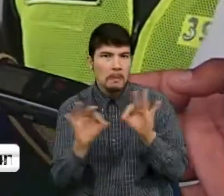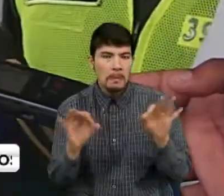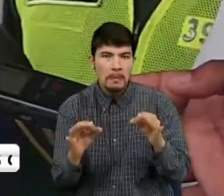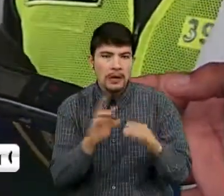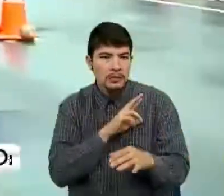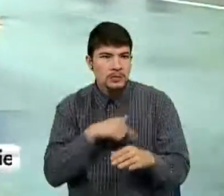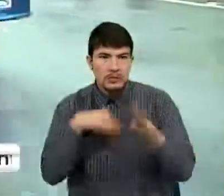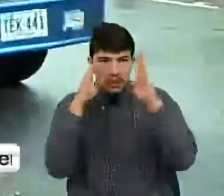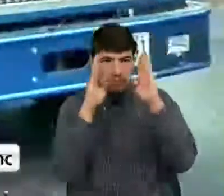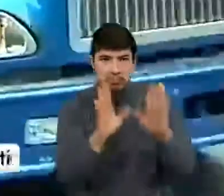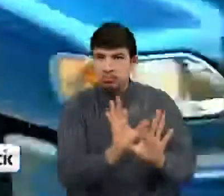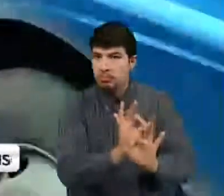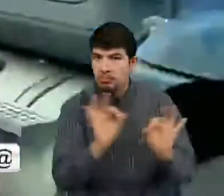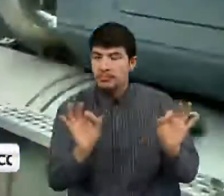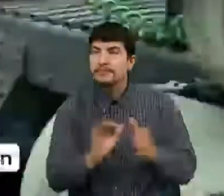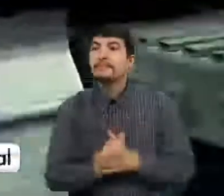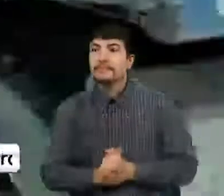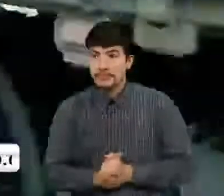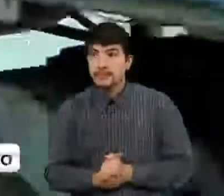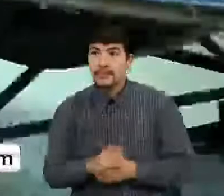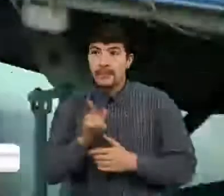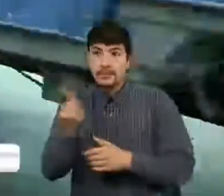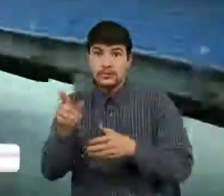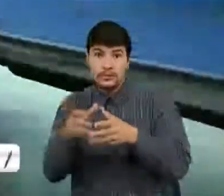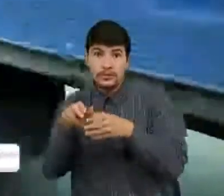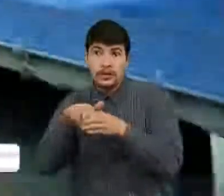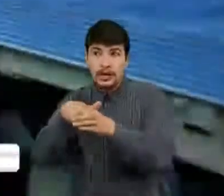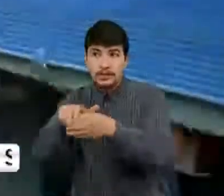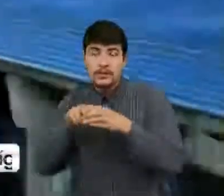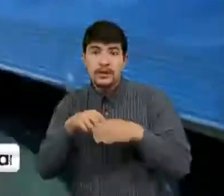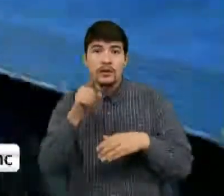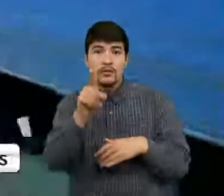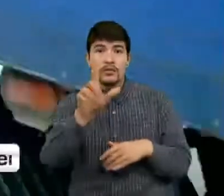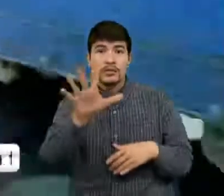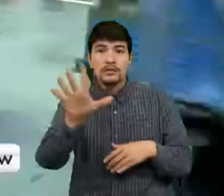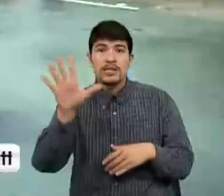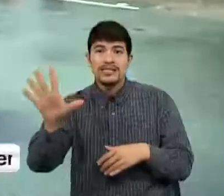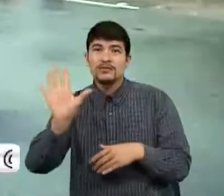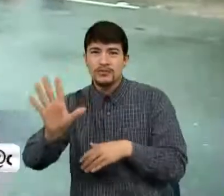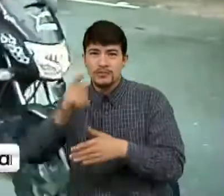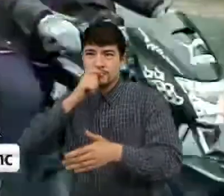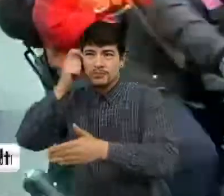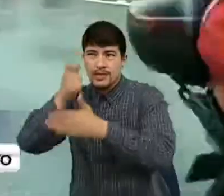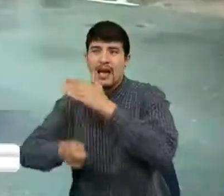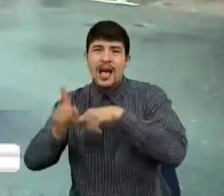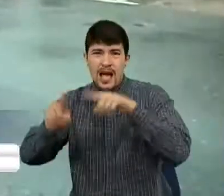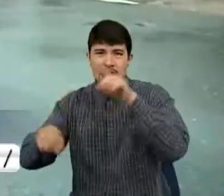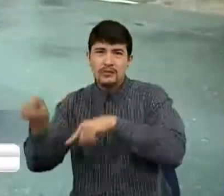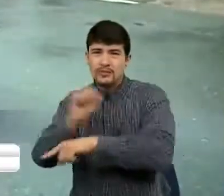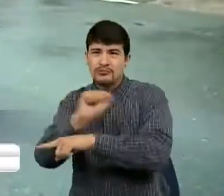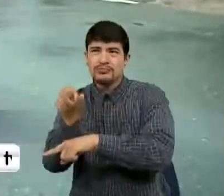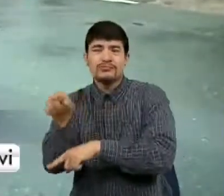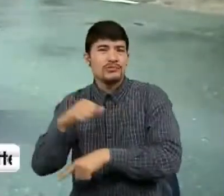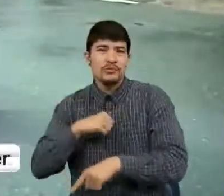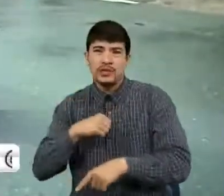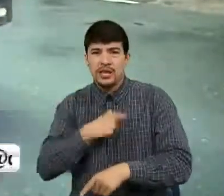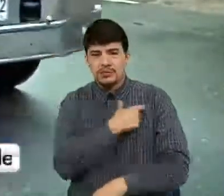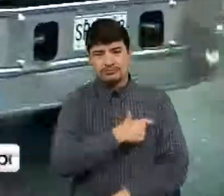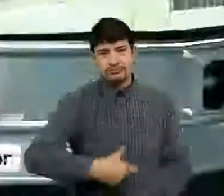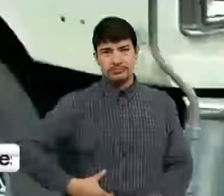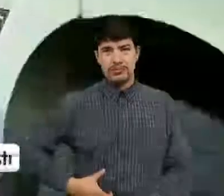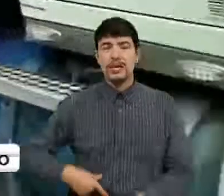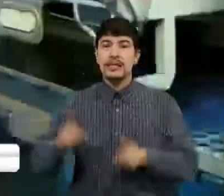estado pendiente de eso la seccional de tránsito y transporte impartió 155 órdenes de comparendo a conductores que no portaban el cinturón de seguridad